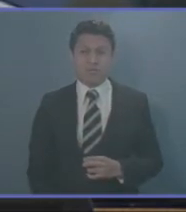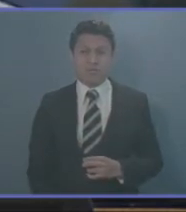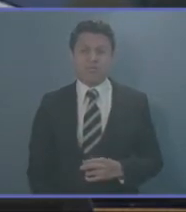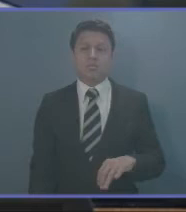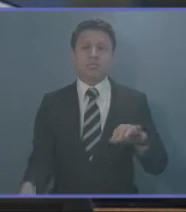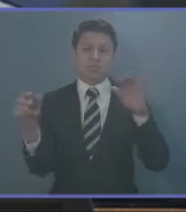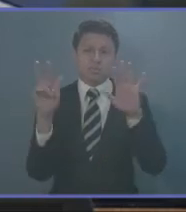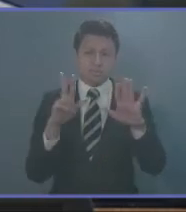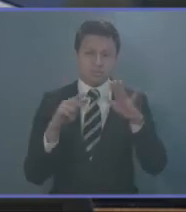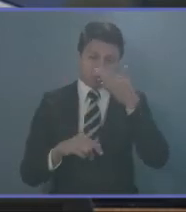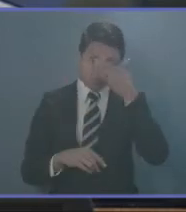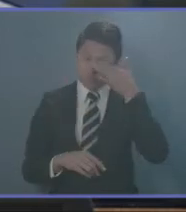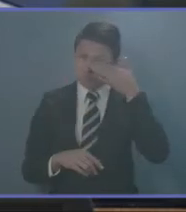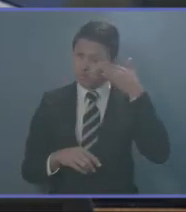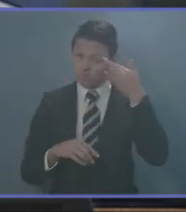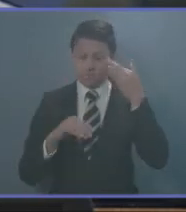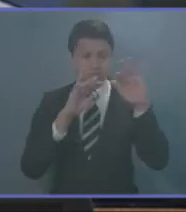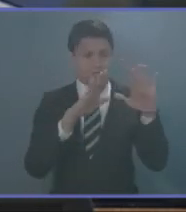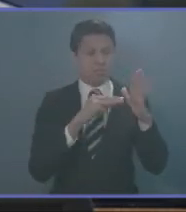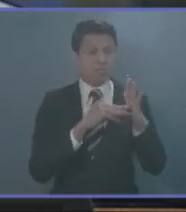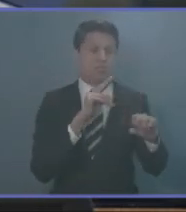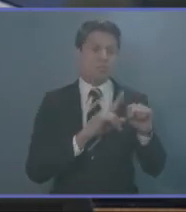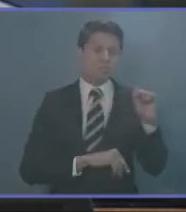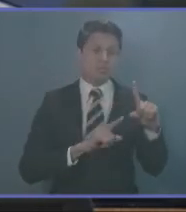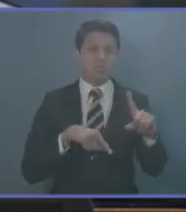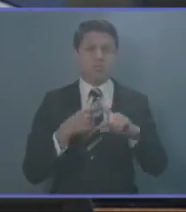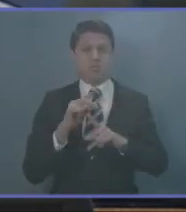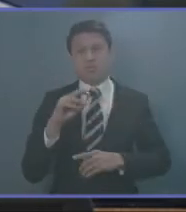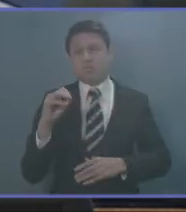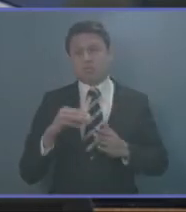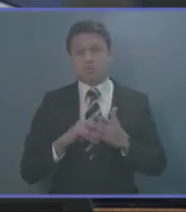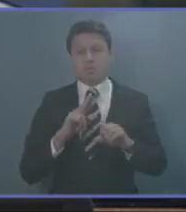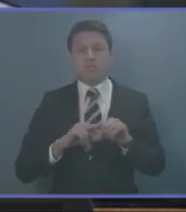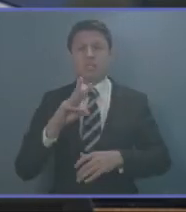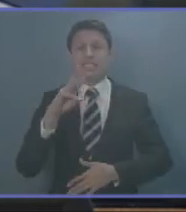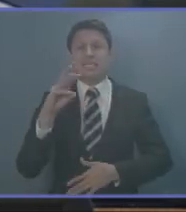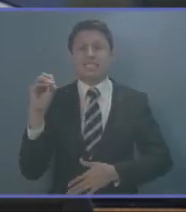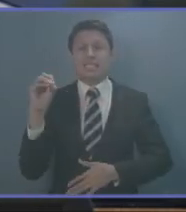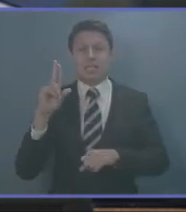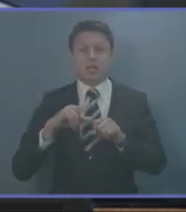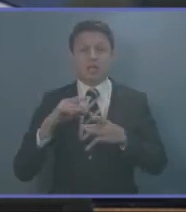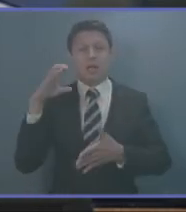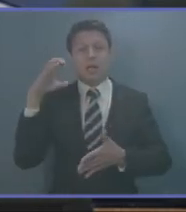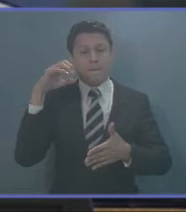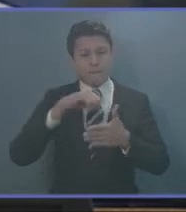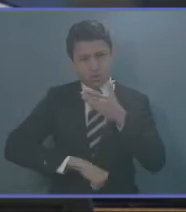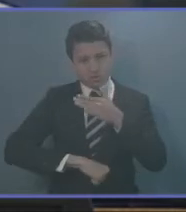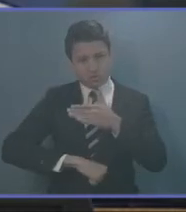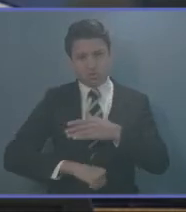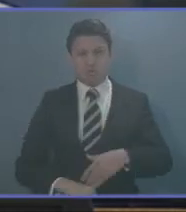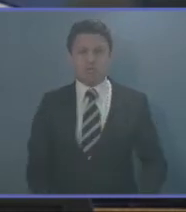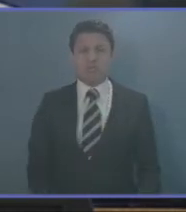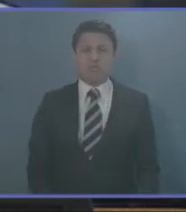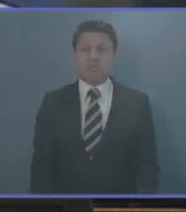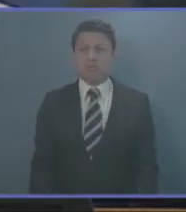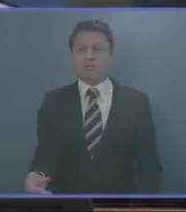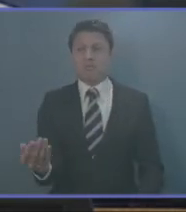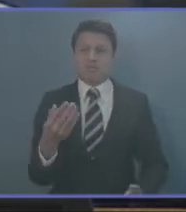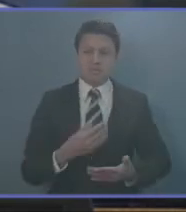8. De 10.000 dólares con un centavo a 20.000 dólares, 60 dólares como cuota fija, más adicional por cada millar o